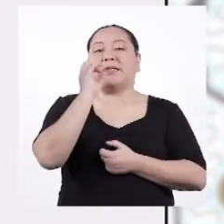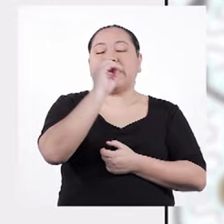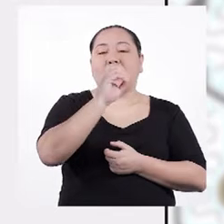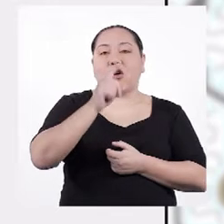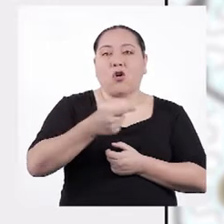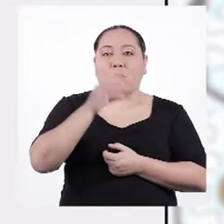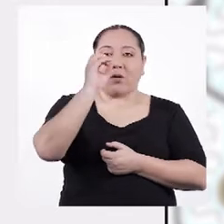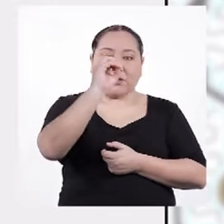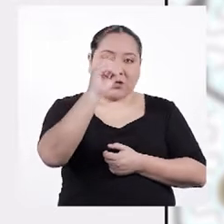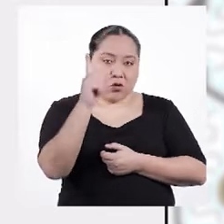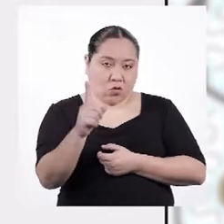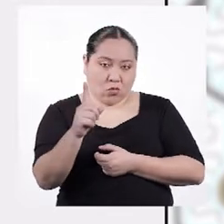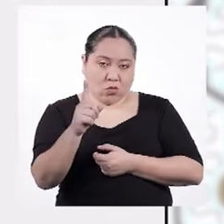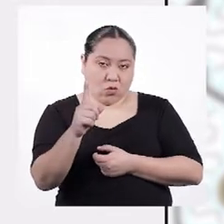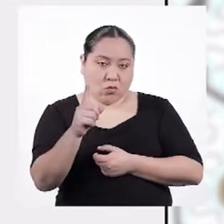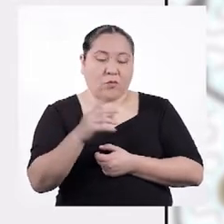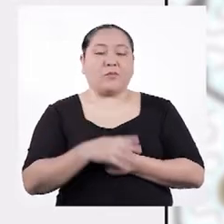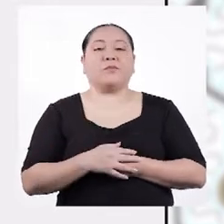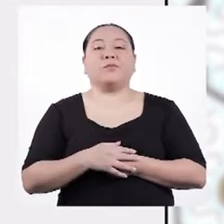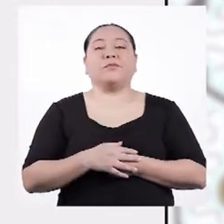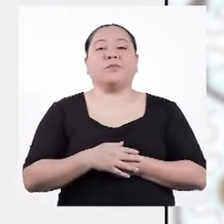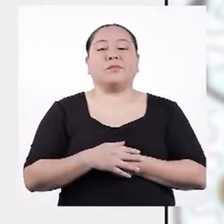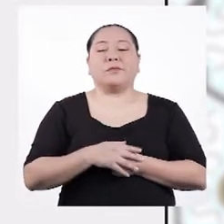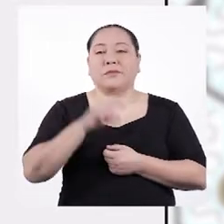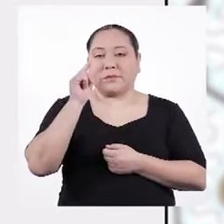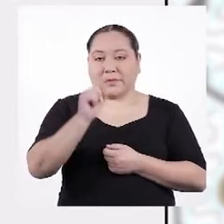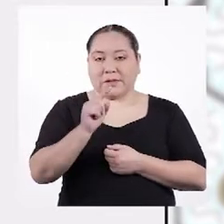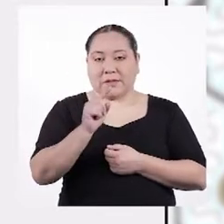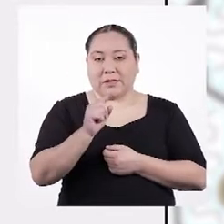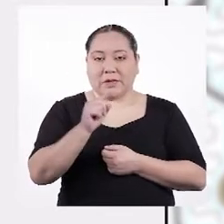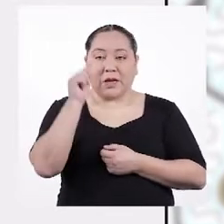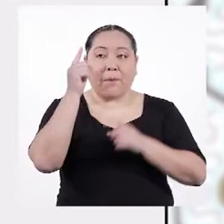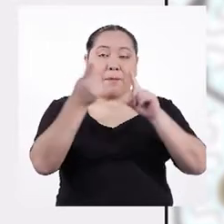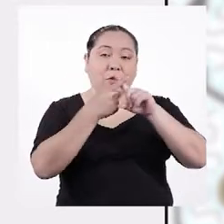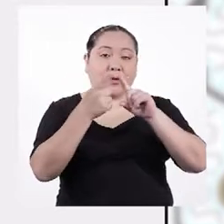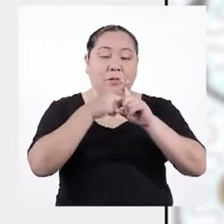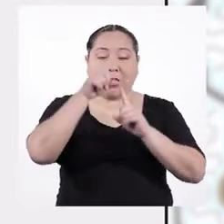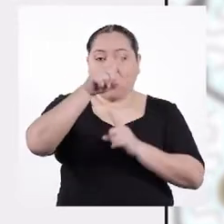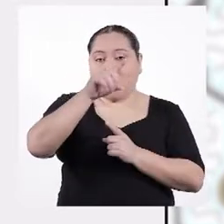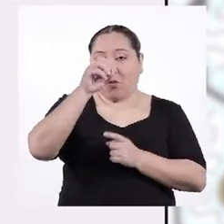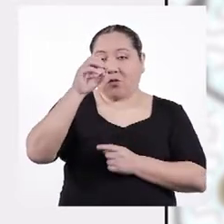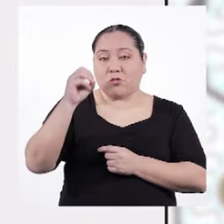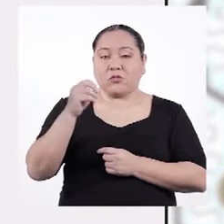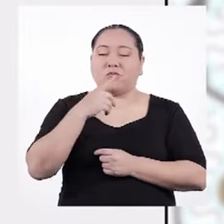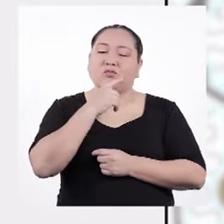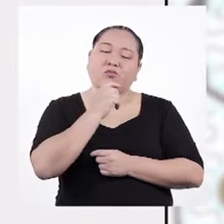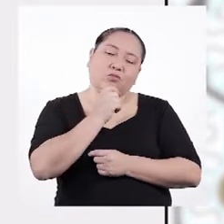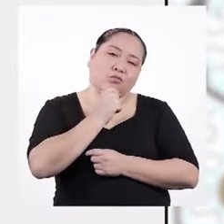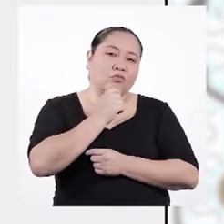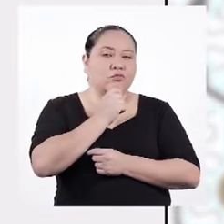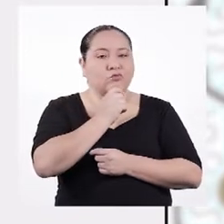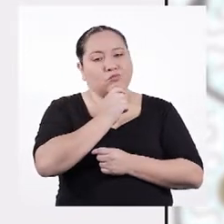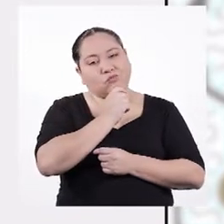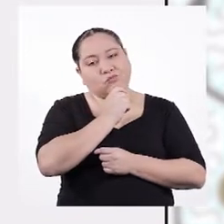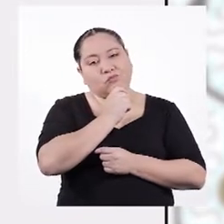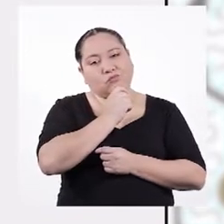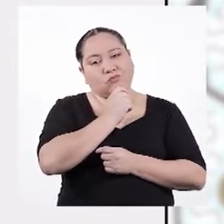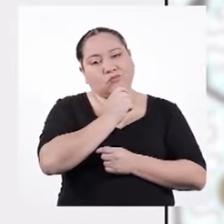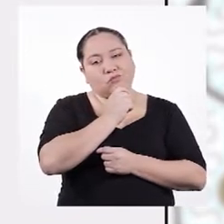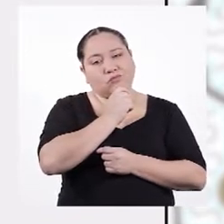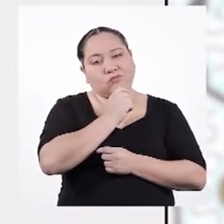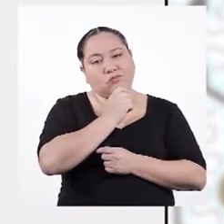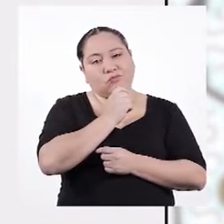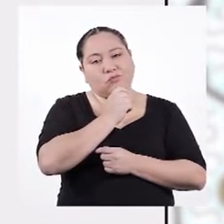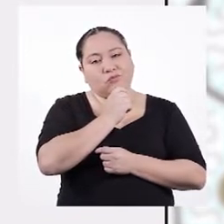0,01, y si multiplico eso por 100, me da 1%.